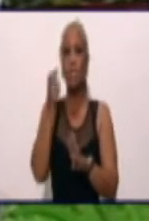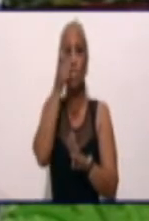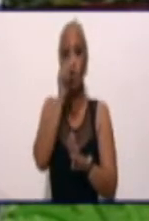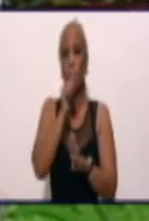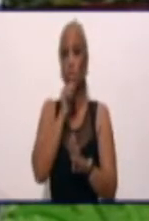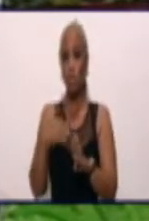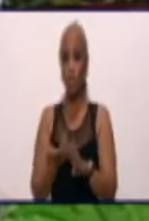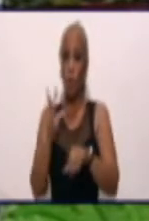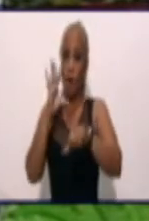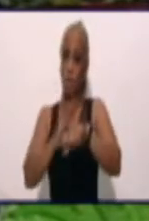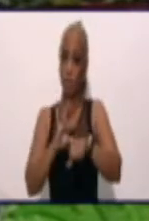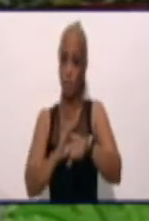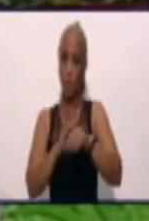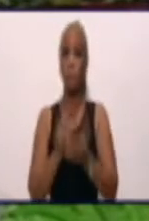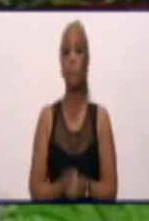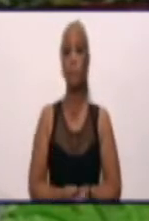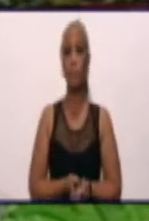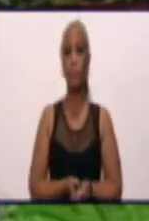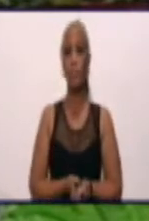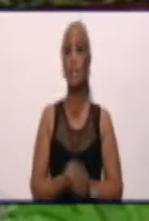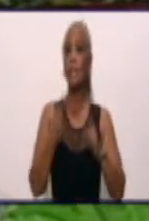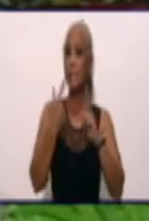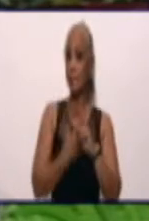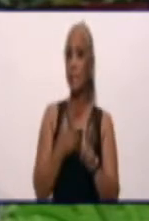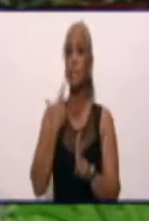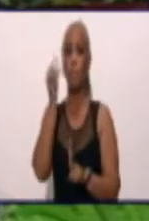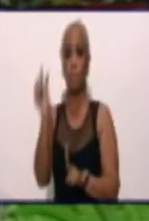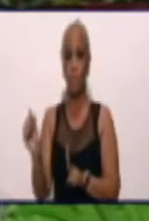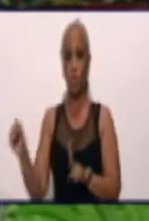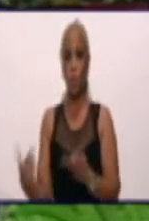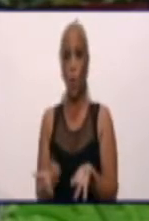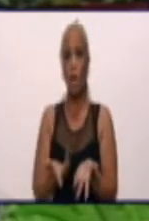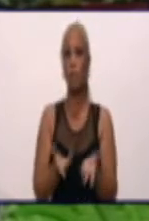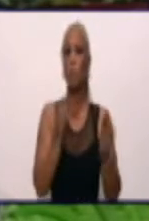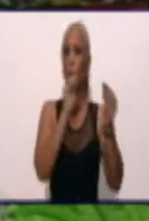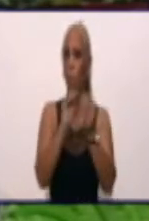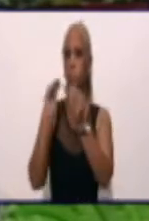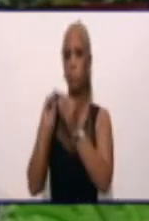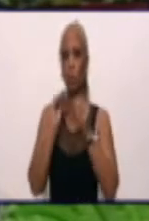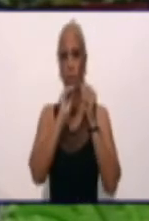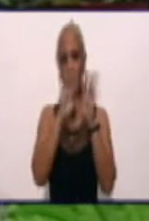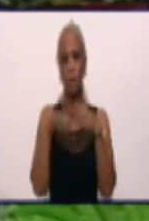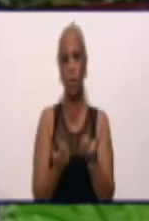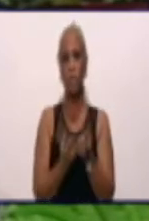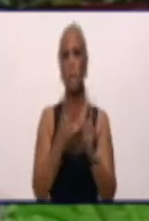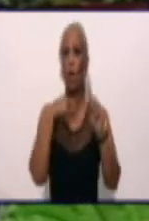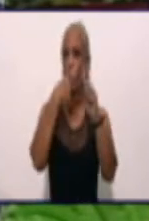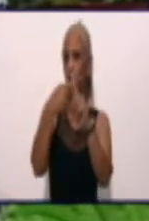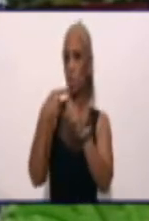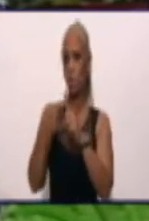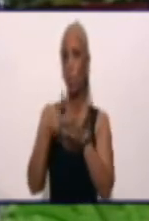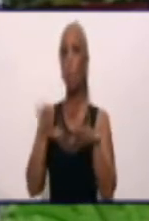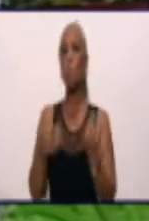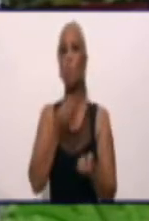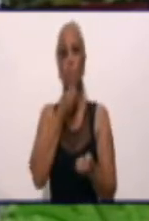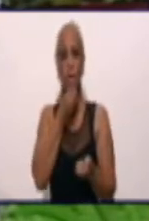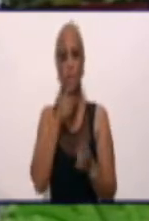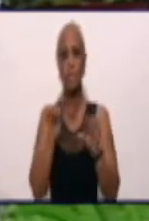a la enfermedad y de pacientes, contactos de los positivos, pudiera ser